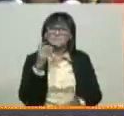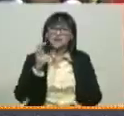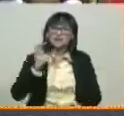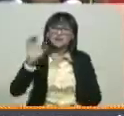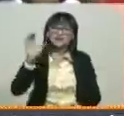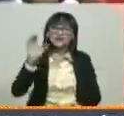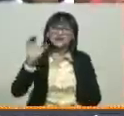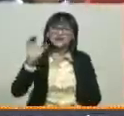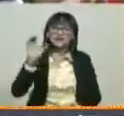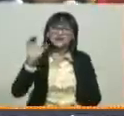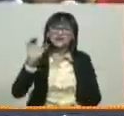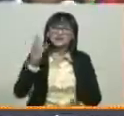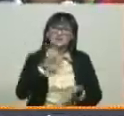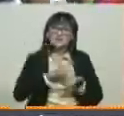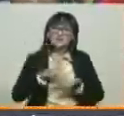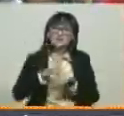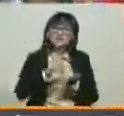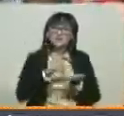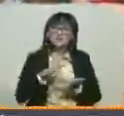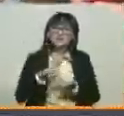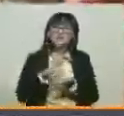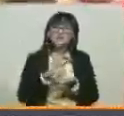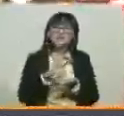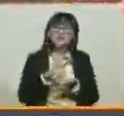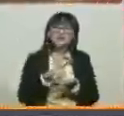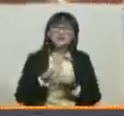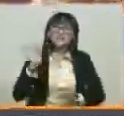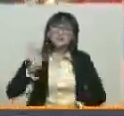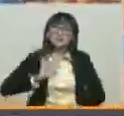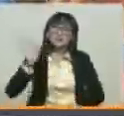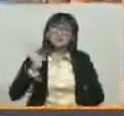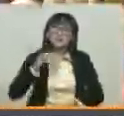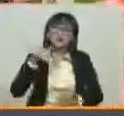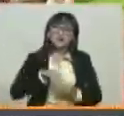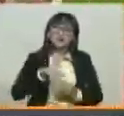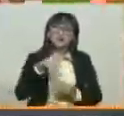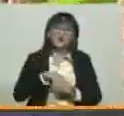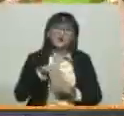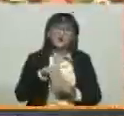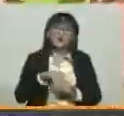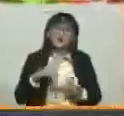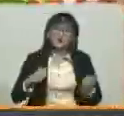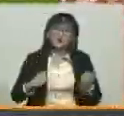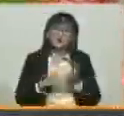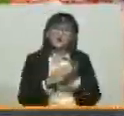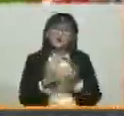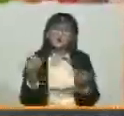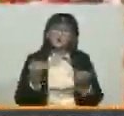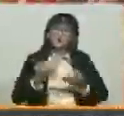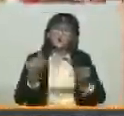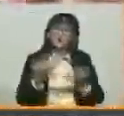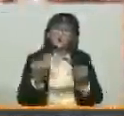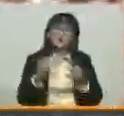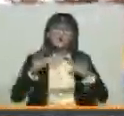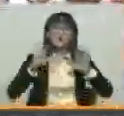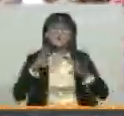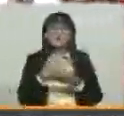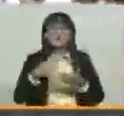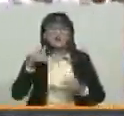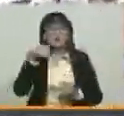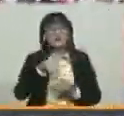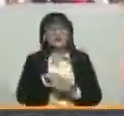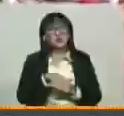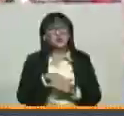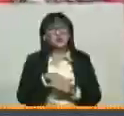de la República en participación, en porcentaje de voto y en aporte sincero a los 10 millones de